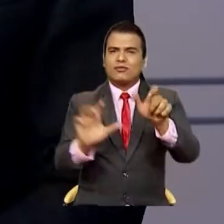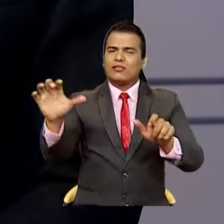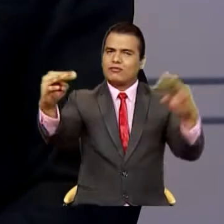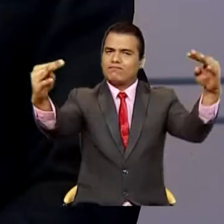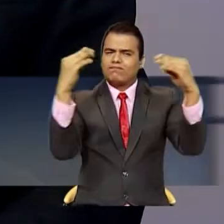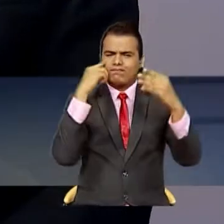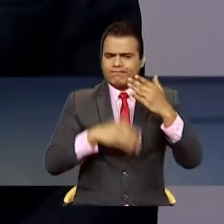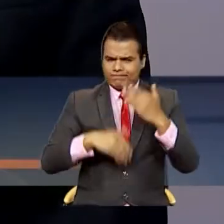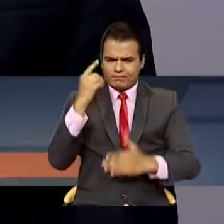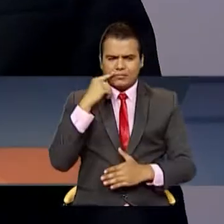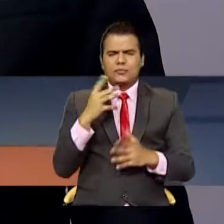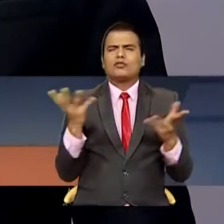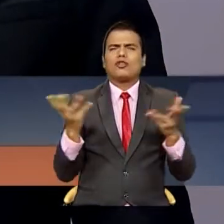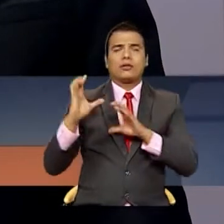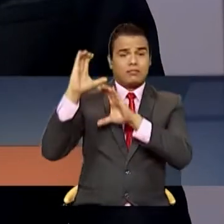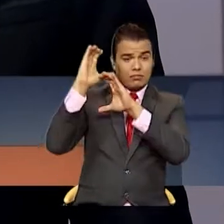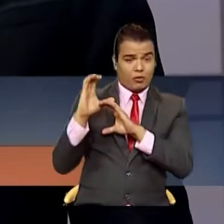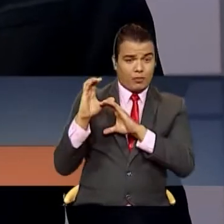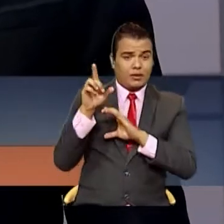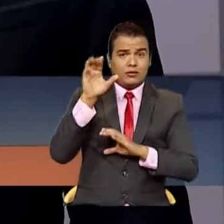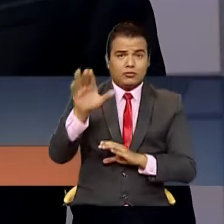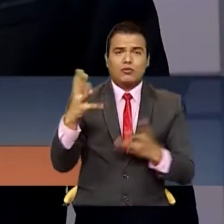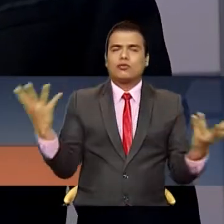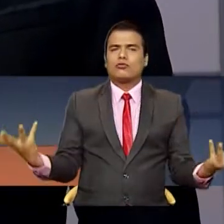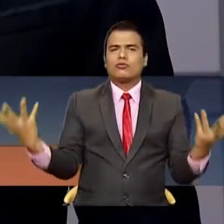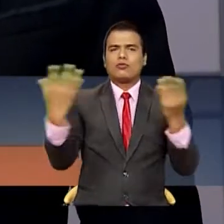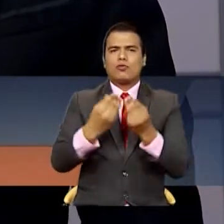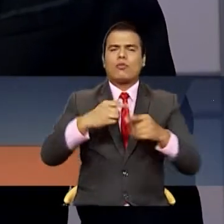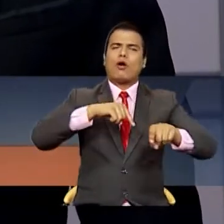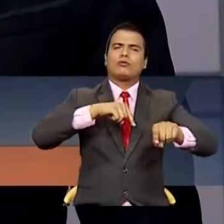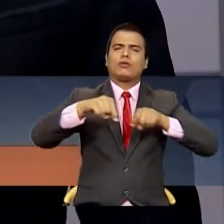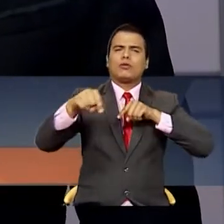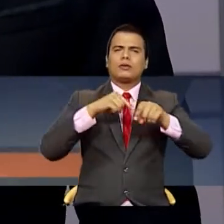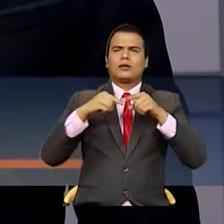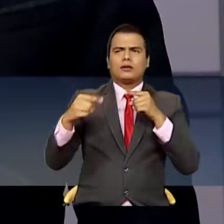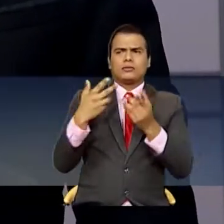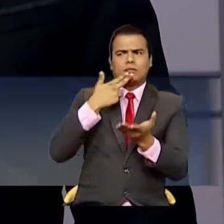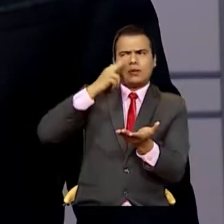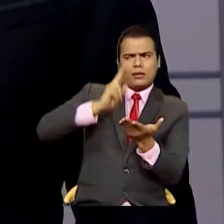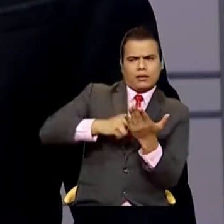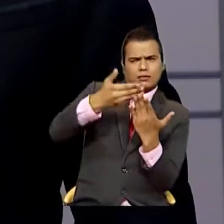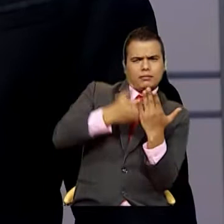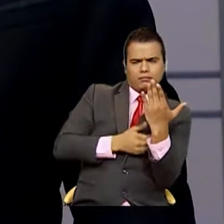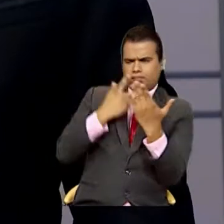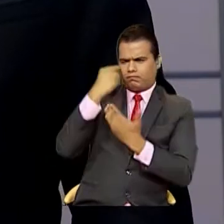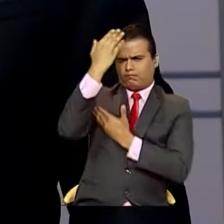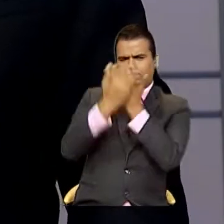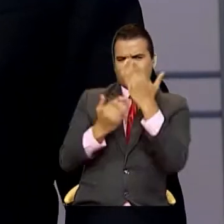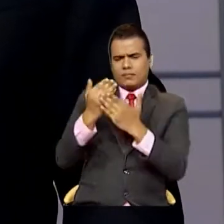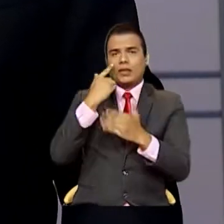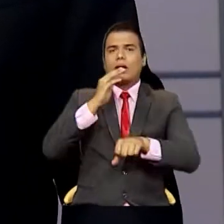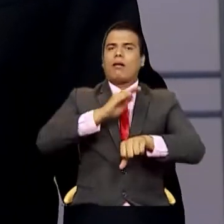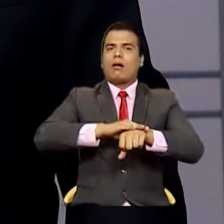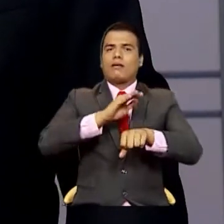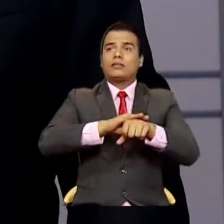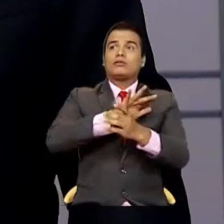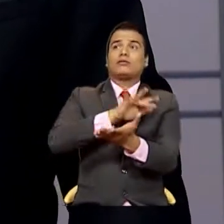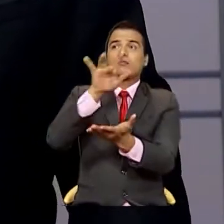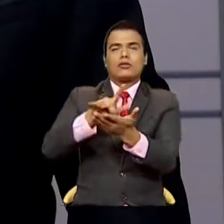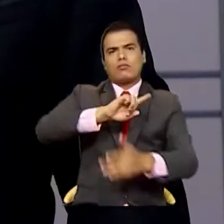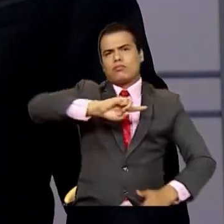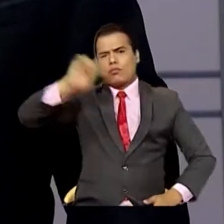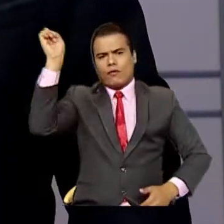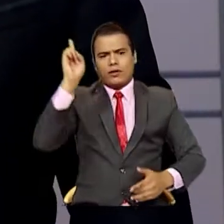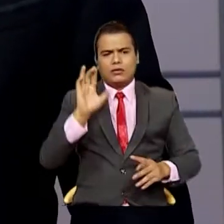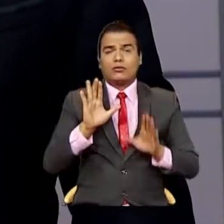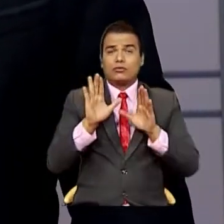Comenzamos en Popayán, en donde las autoridades analizan un panfleto en el que se prohíbe visitar algunas localidades y que coincide